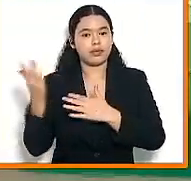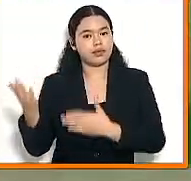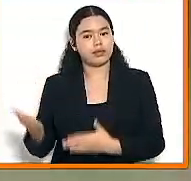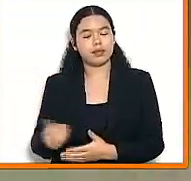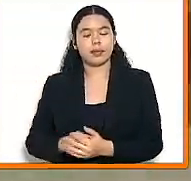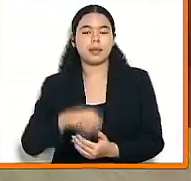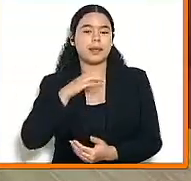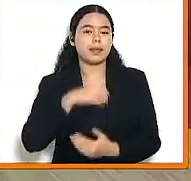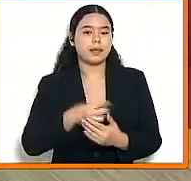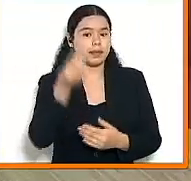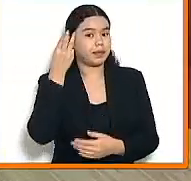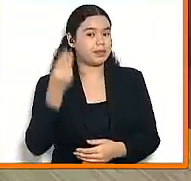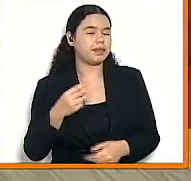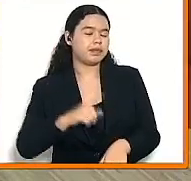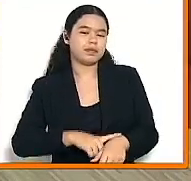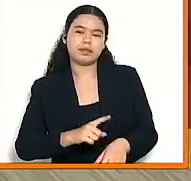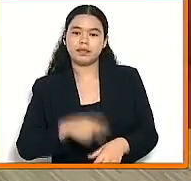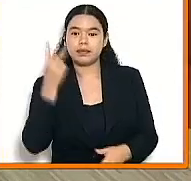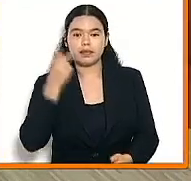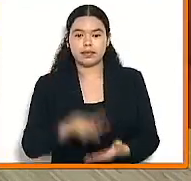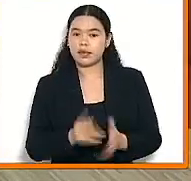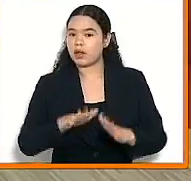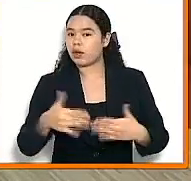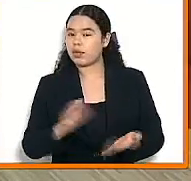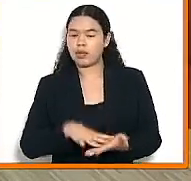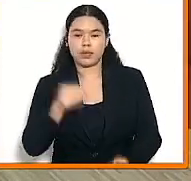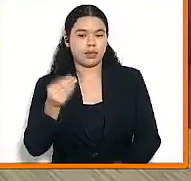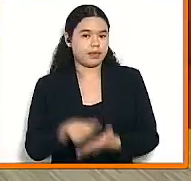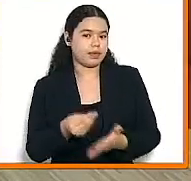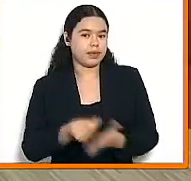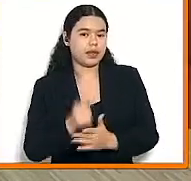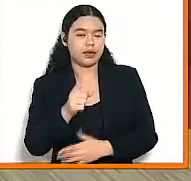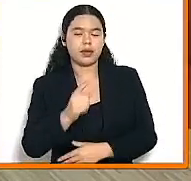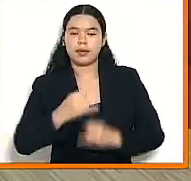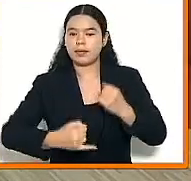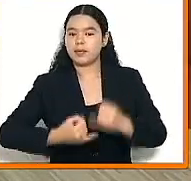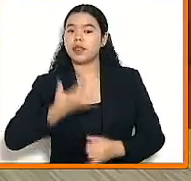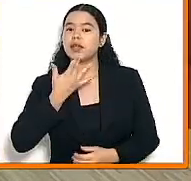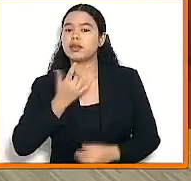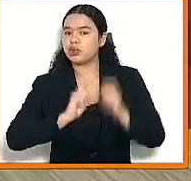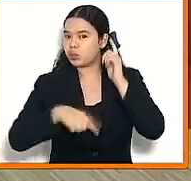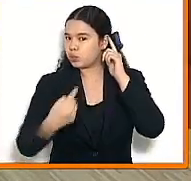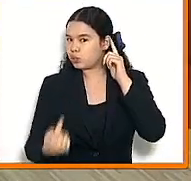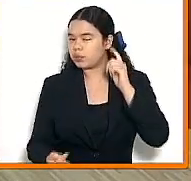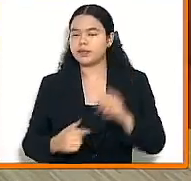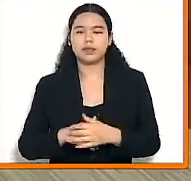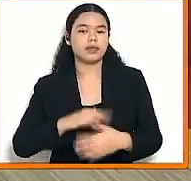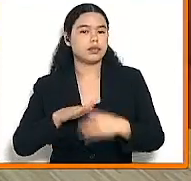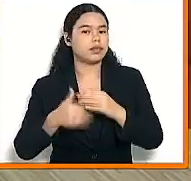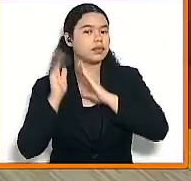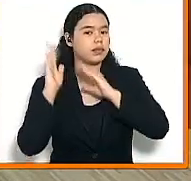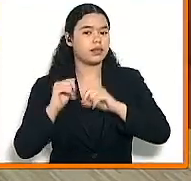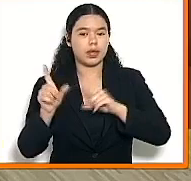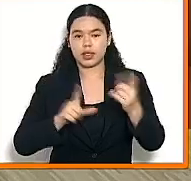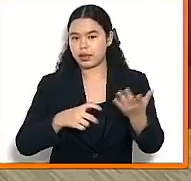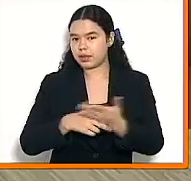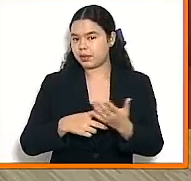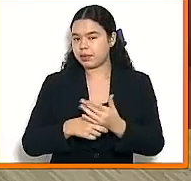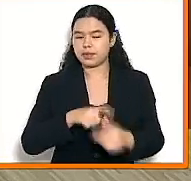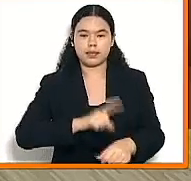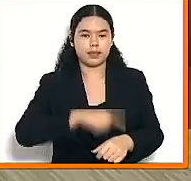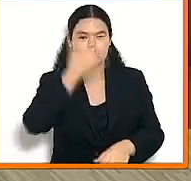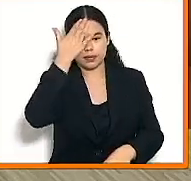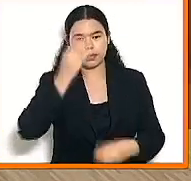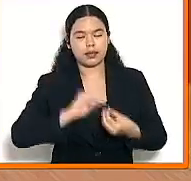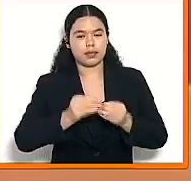es, Cecilia, es momento de saber cómo vas a multiplicar tu dinero si eres un afortunado ganador en diaria. Te deseo mucha suerte, espero tengas tu boleto en mano porque es momento